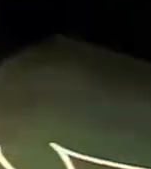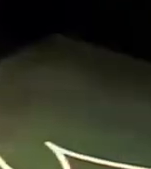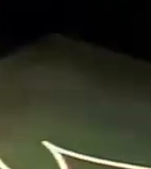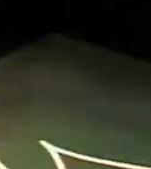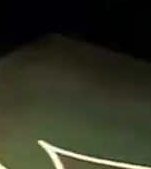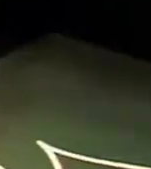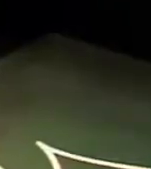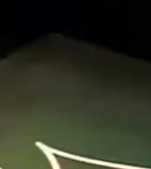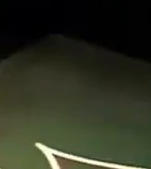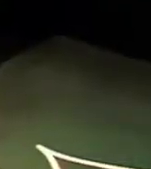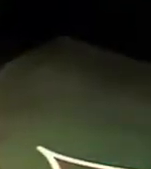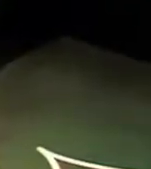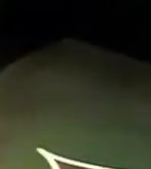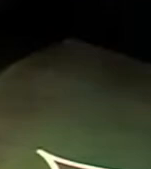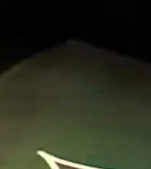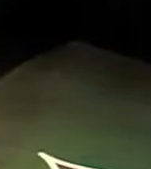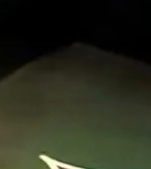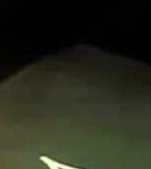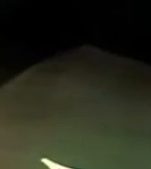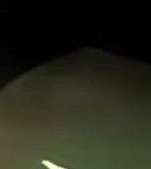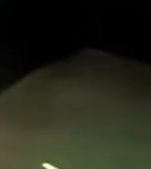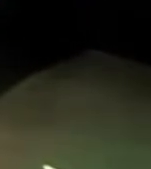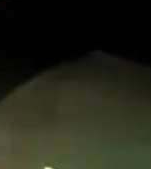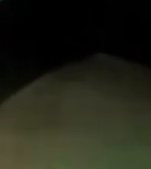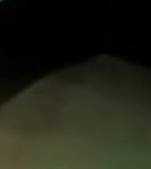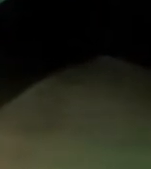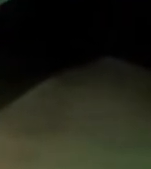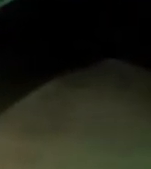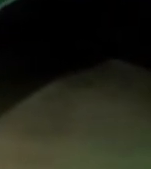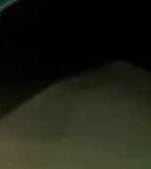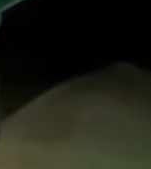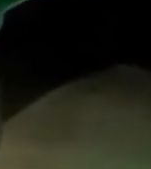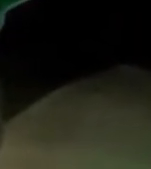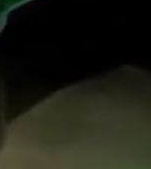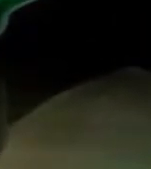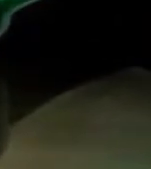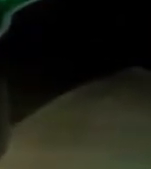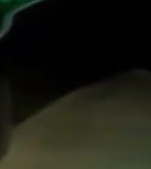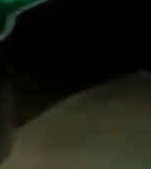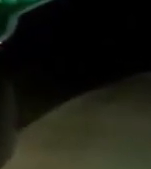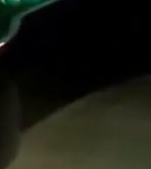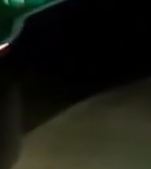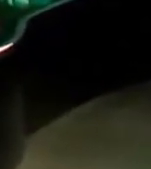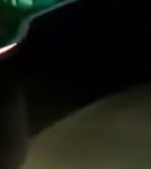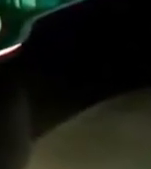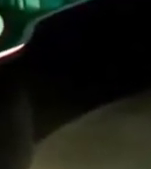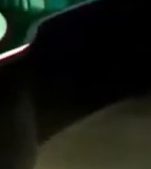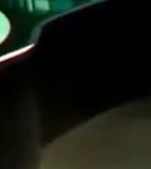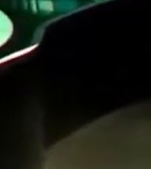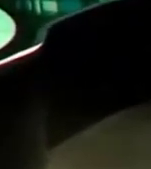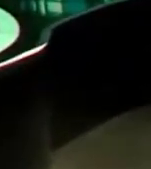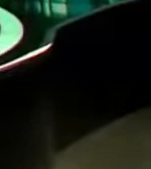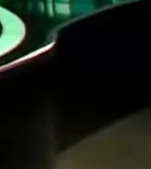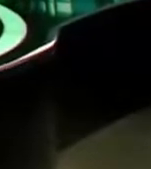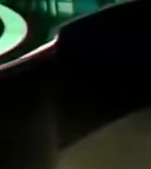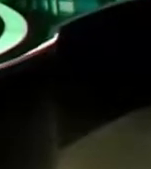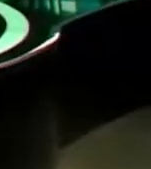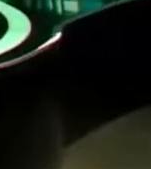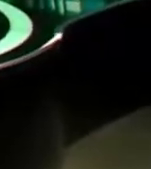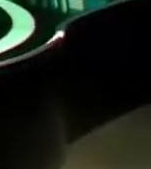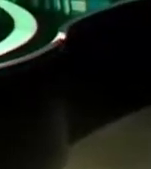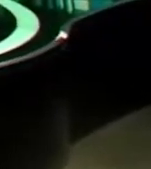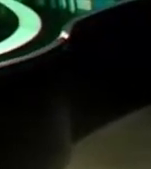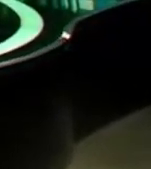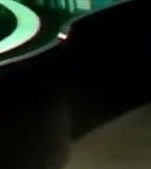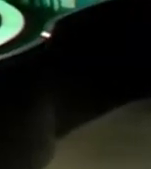nuestros recursos naturales. Gracias por esas palabras, Daniel. Y ahora queremos seguir en esta jornada